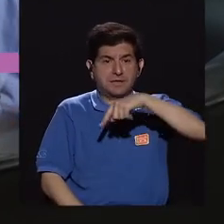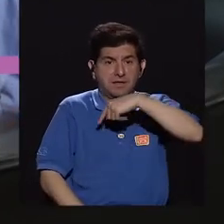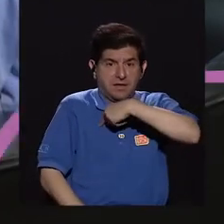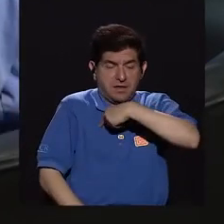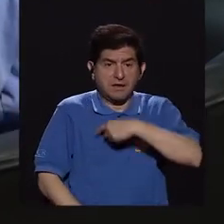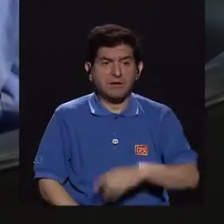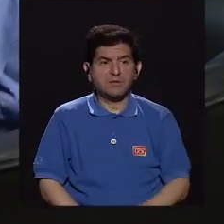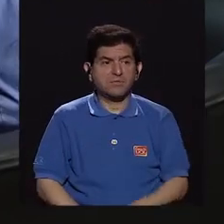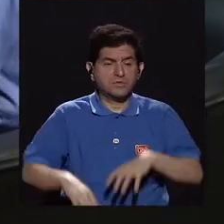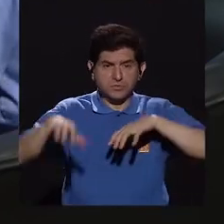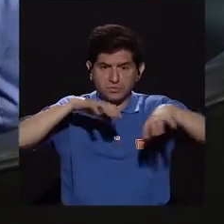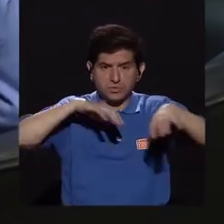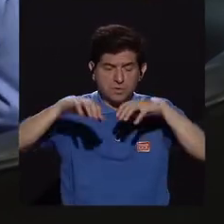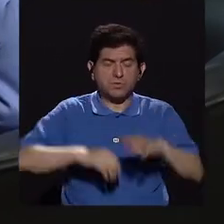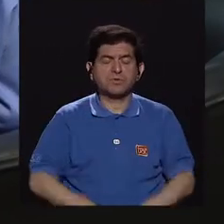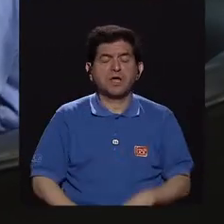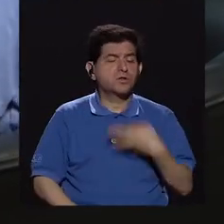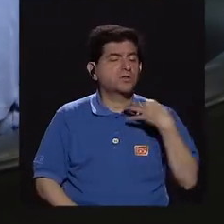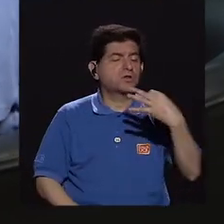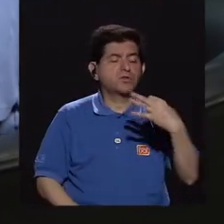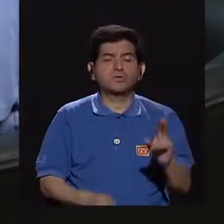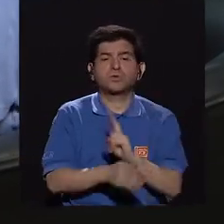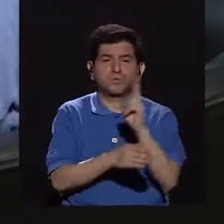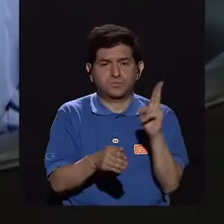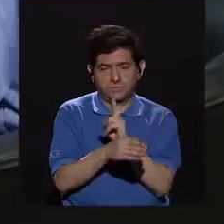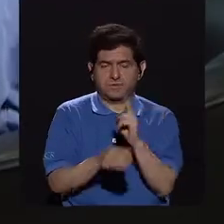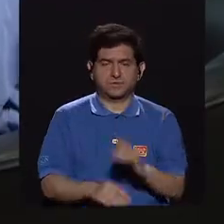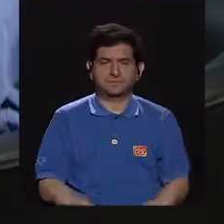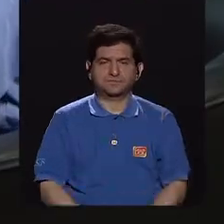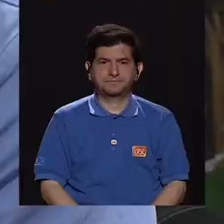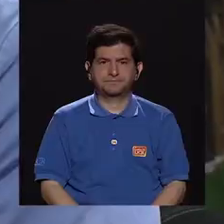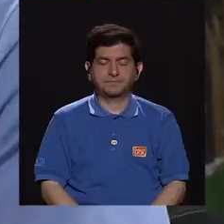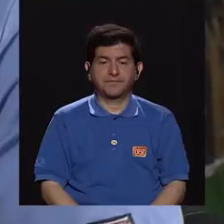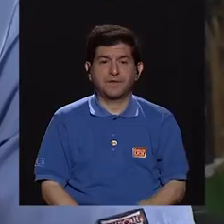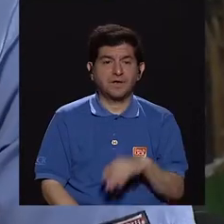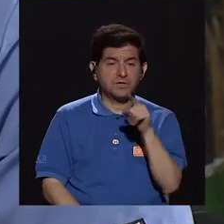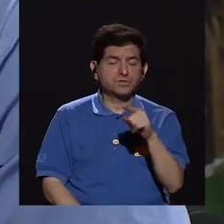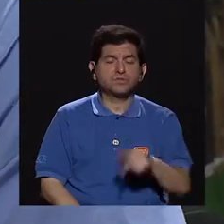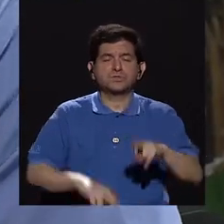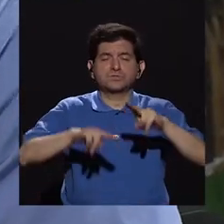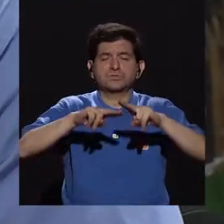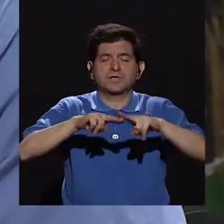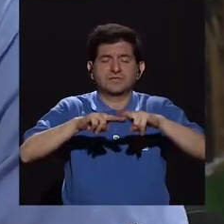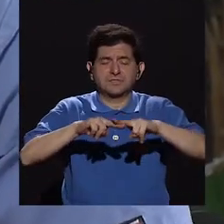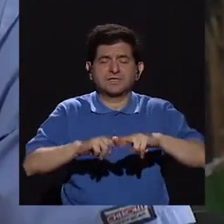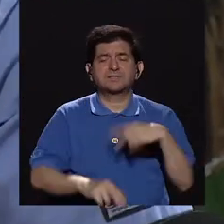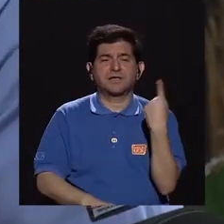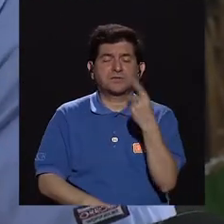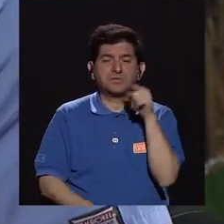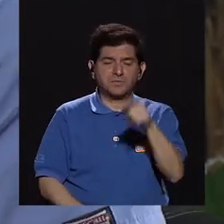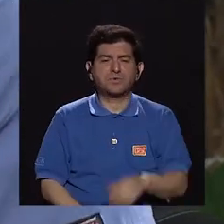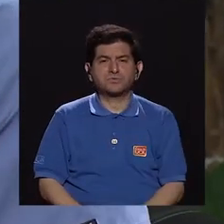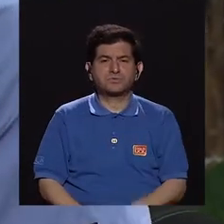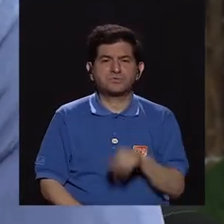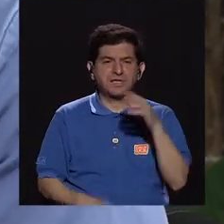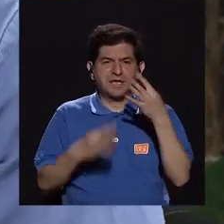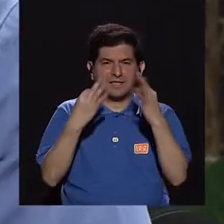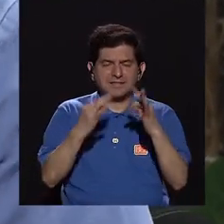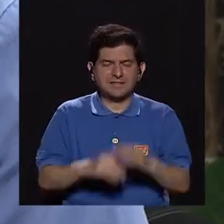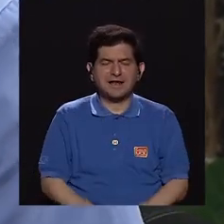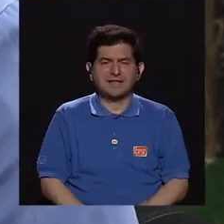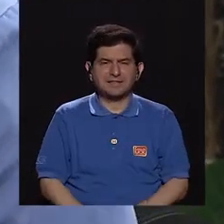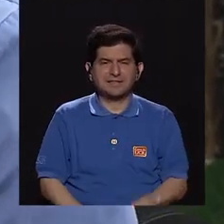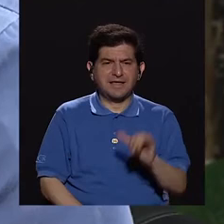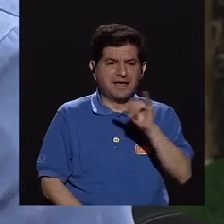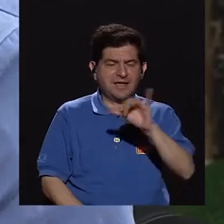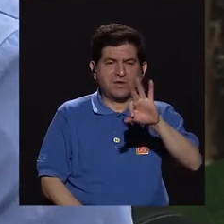nuestros movimientos de la vida cotidiana. Del diario vivir. Ajá. Uh-huh. Entonces, si pasas sentado todo el rato, tendés a hacer una contracción